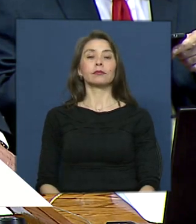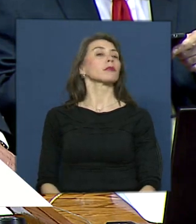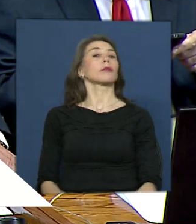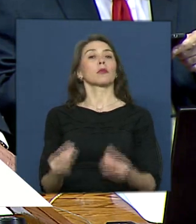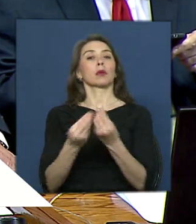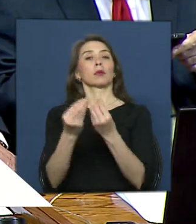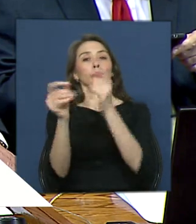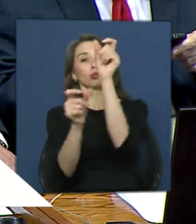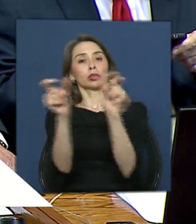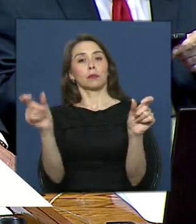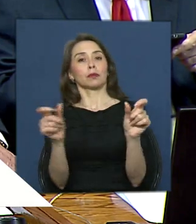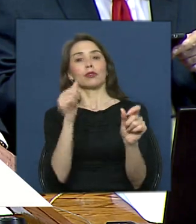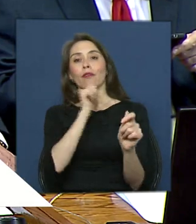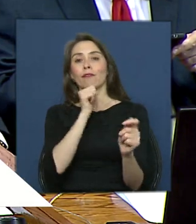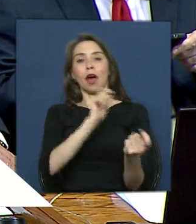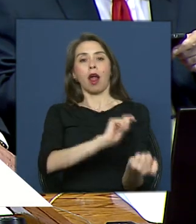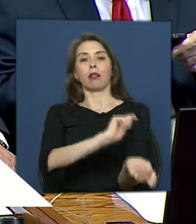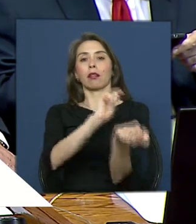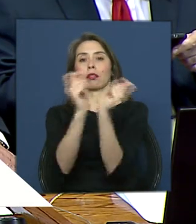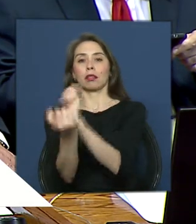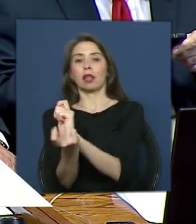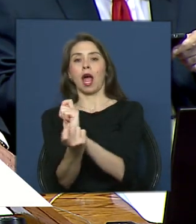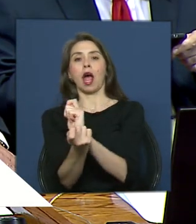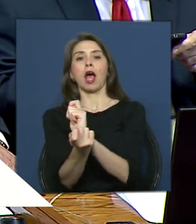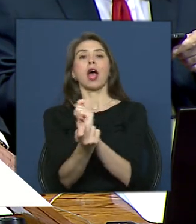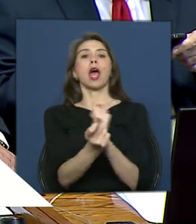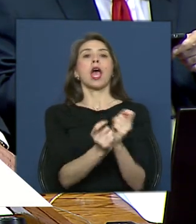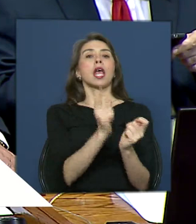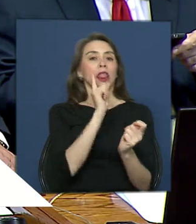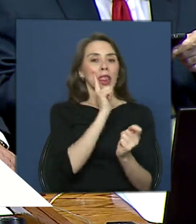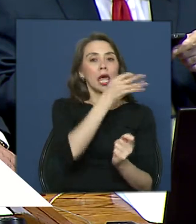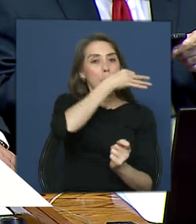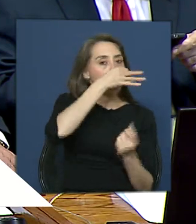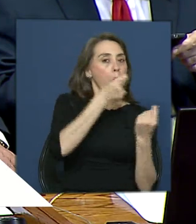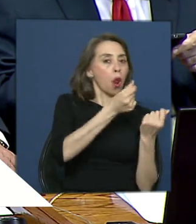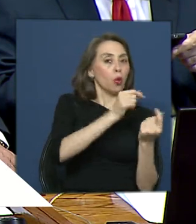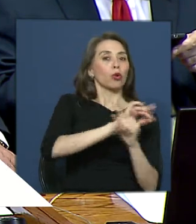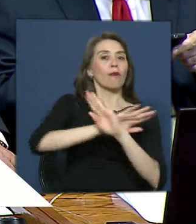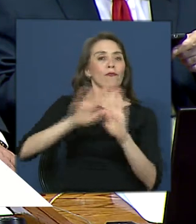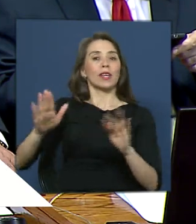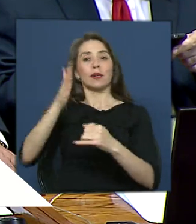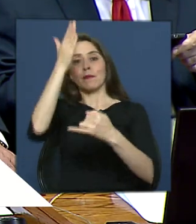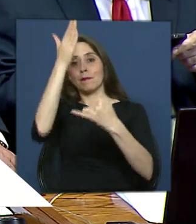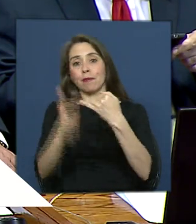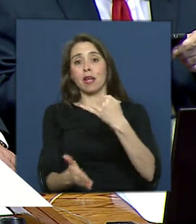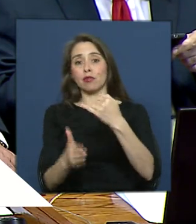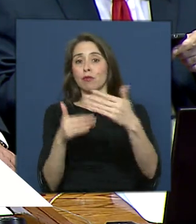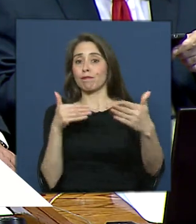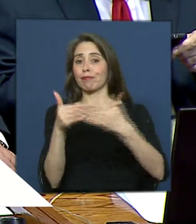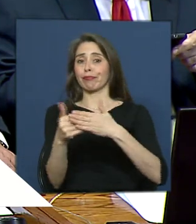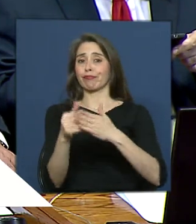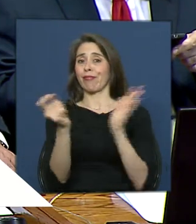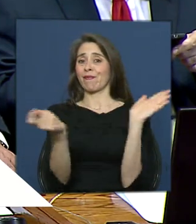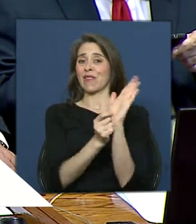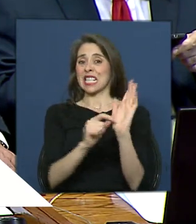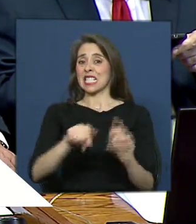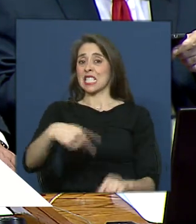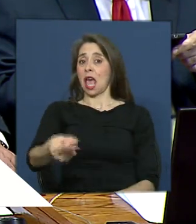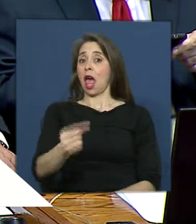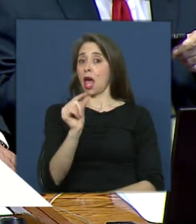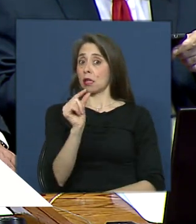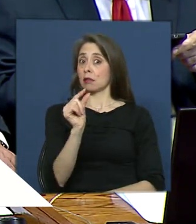han hecho ese paso. Y la fecha de plazo límite que tienen se acerca. Y entonces tenemos